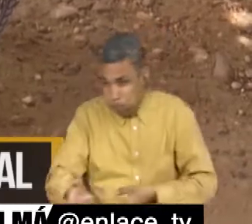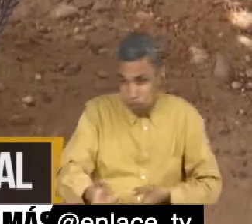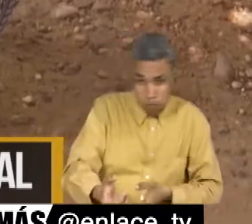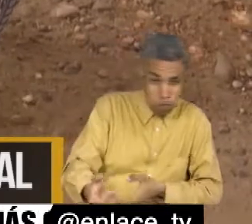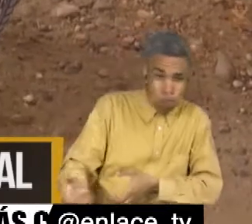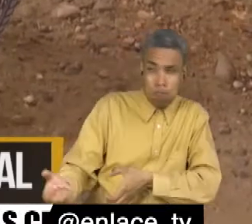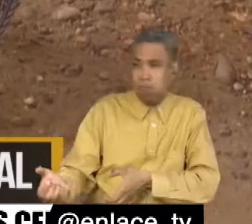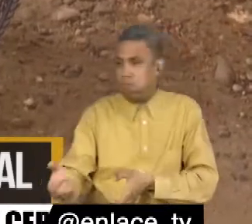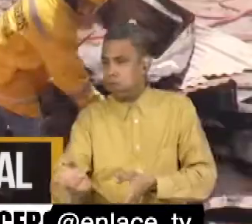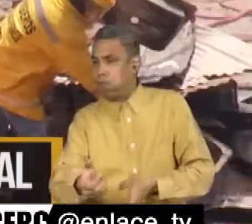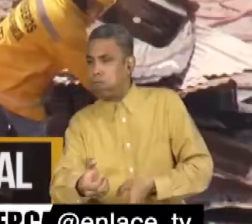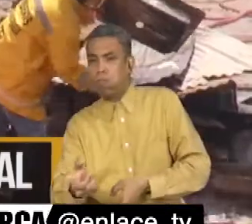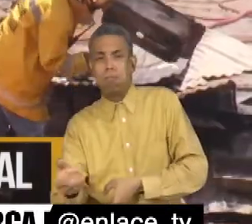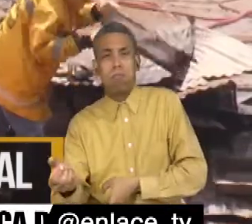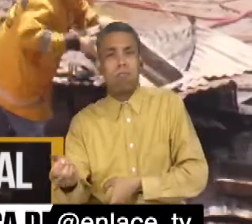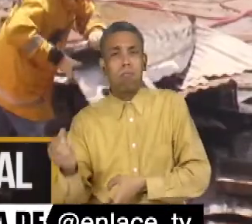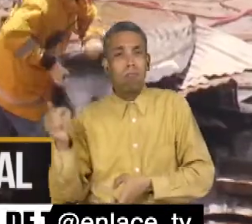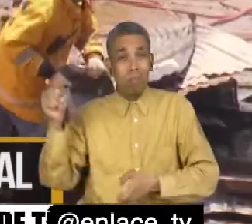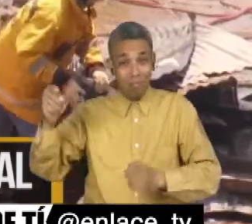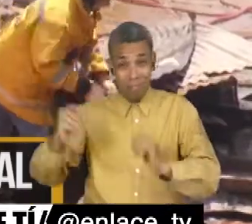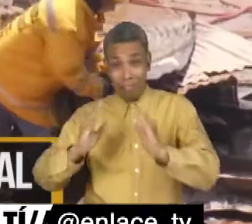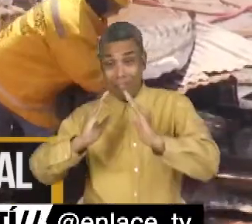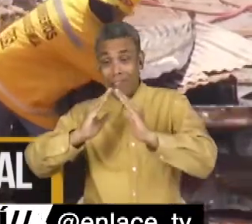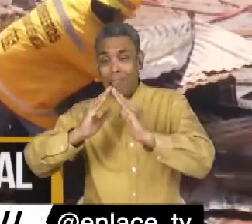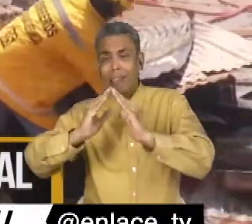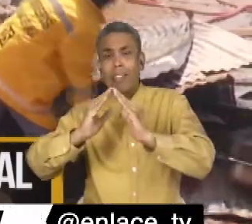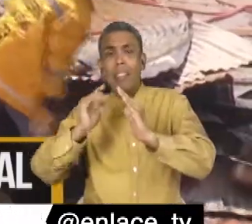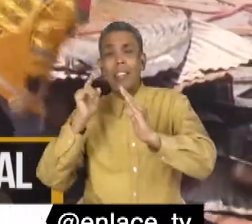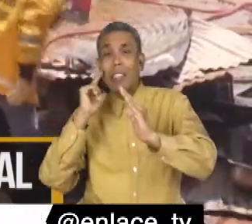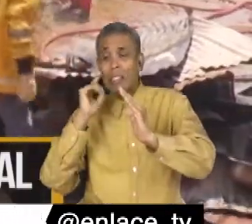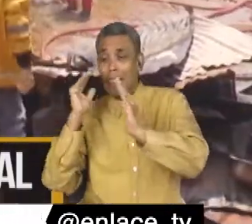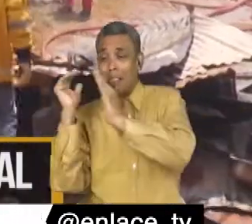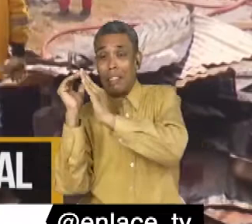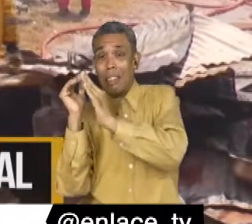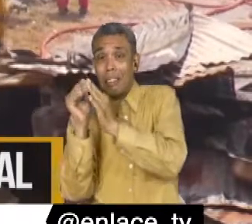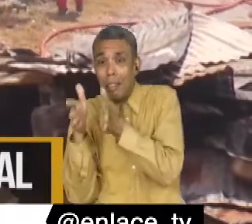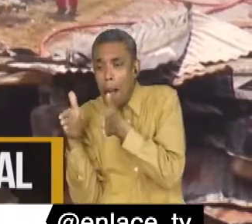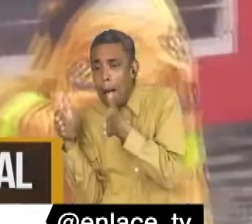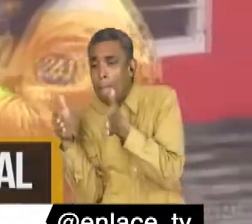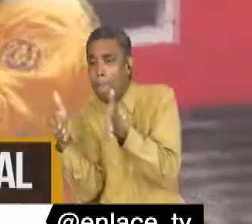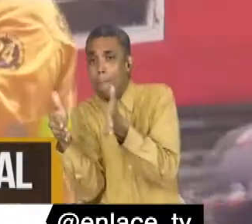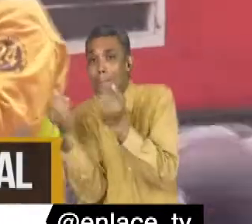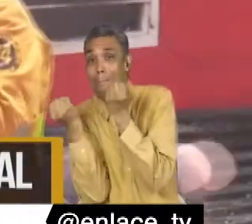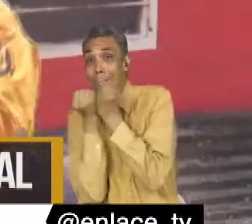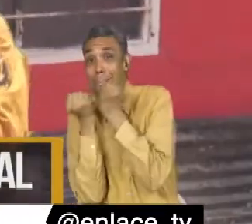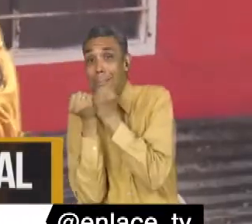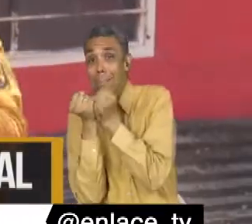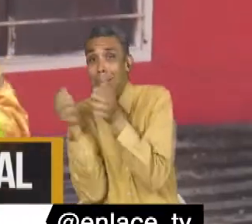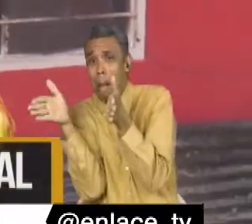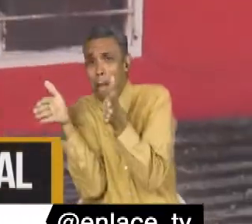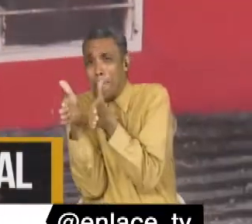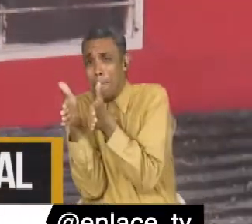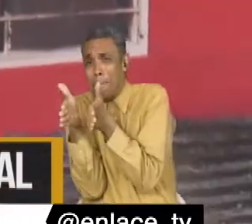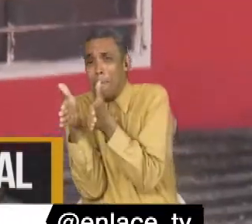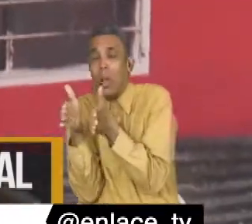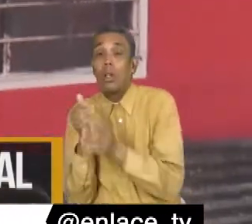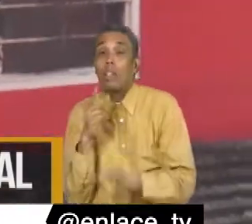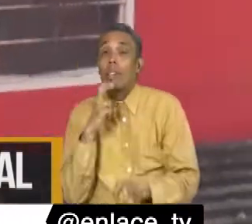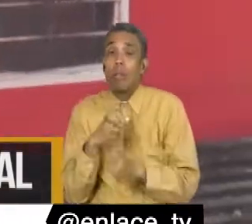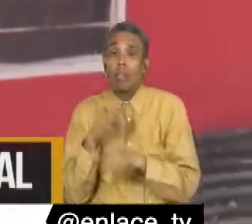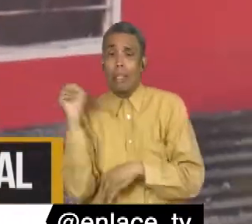viviendas son calles muy angostas y tuvimos mucha dificultad en llegar y en